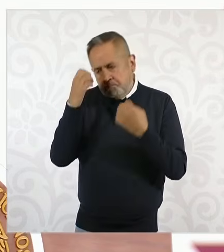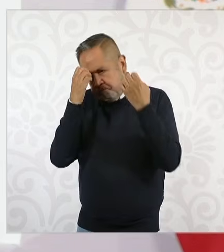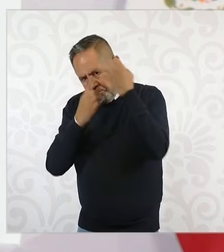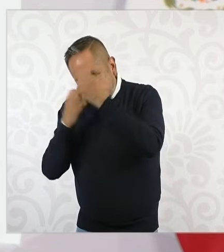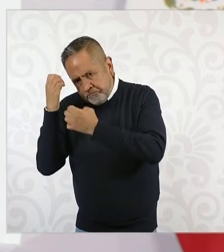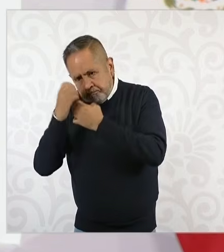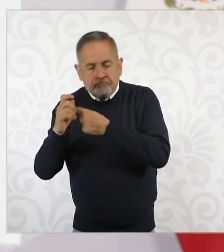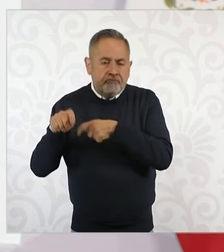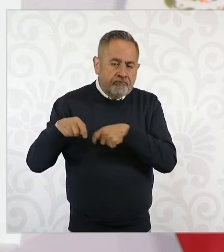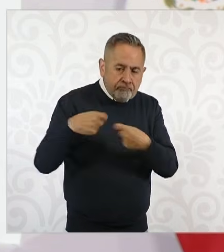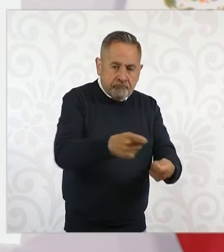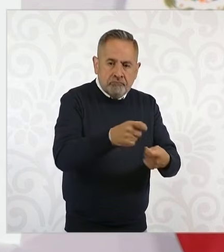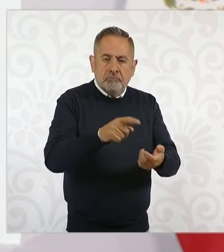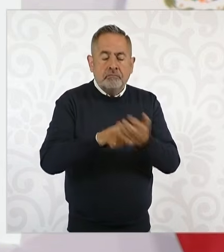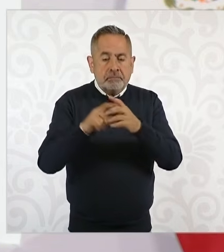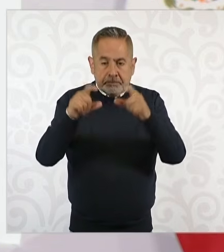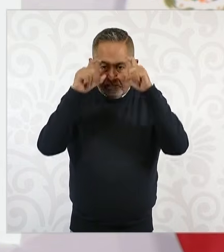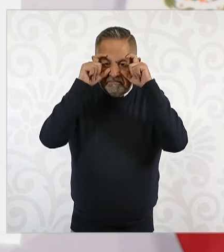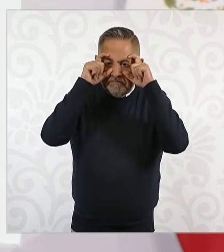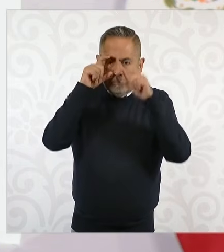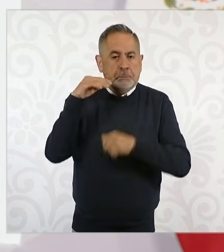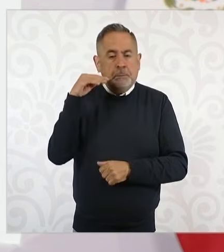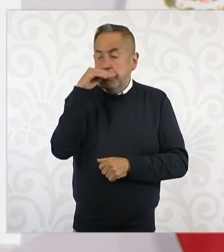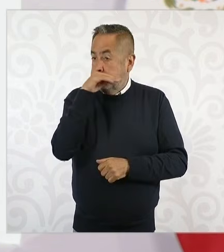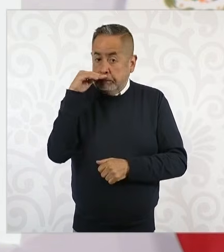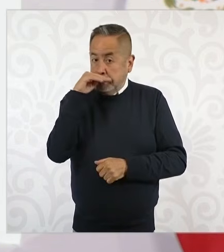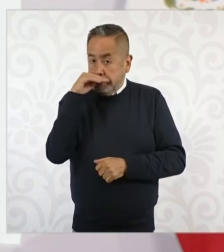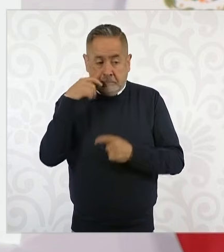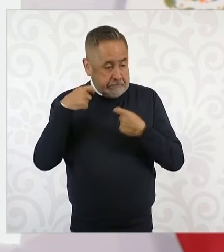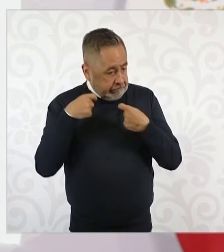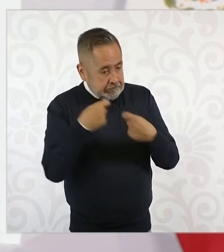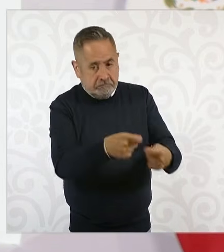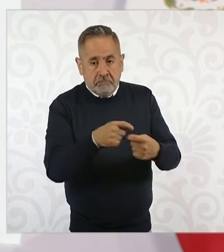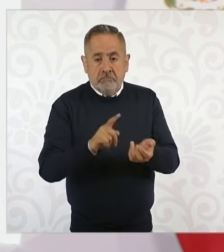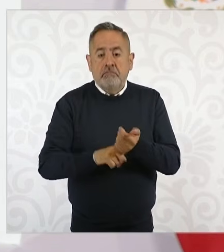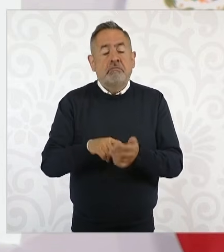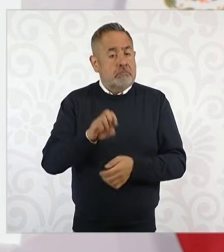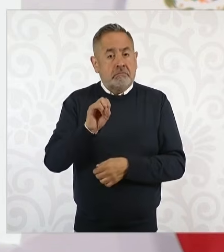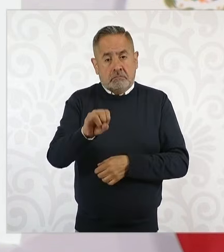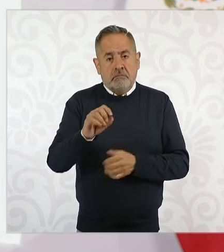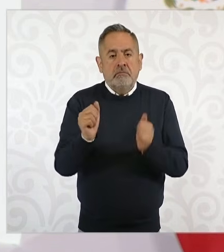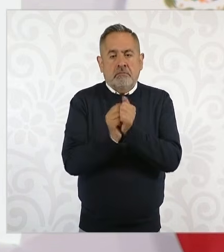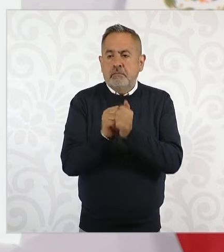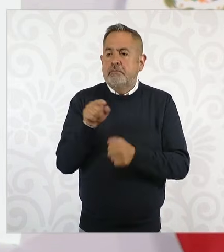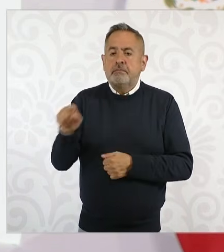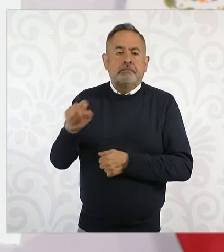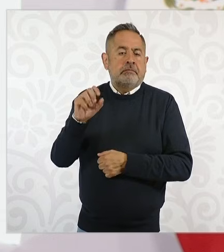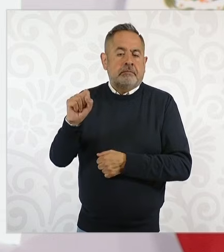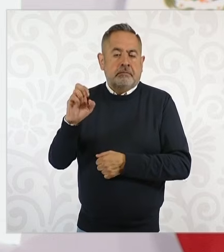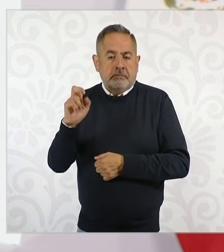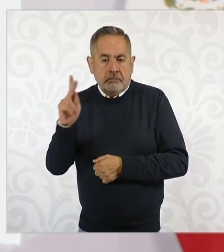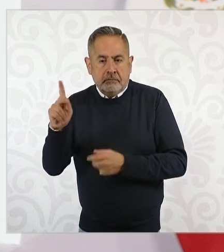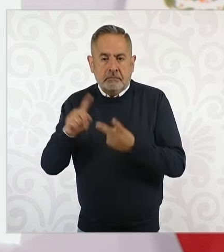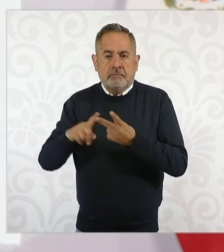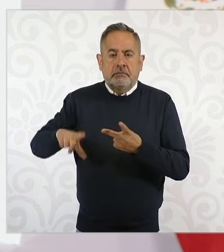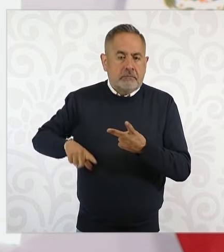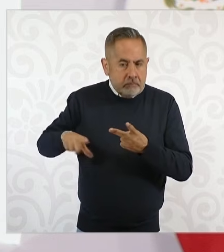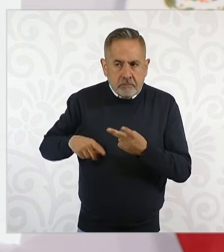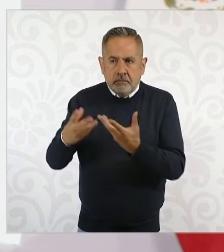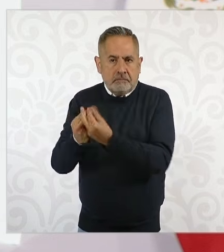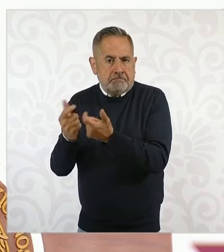examen y recibir su primer par de lentes gratuitos por parte de la Secretaría de Educación Pública, del gobierno.